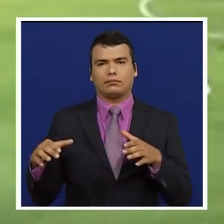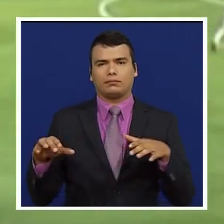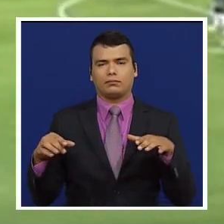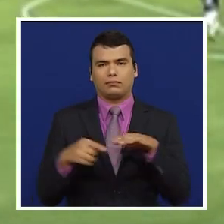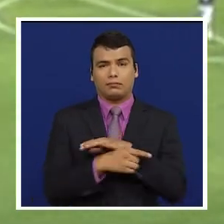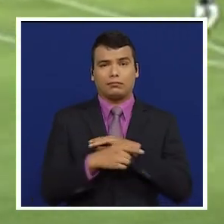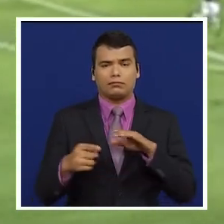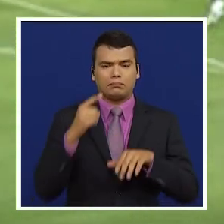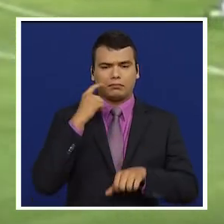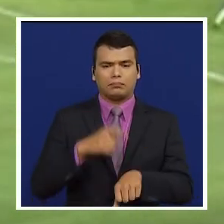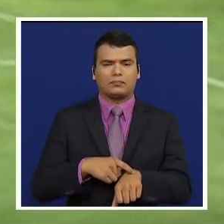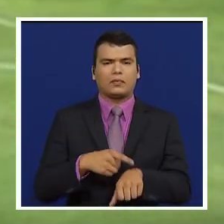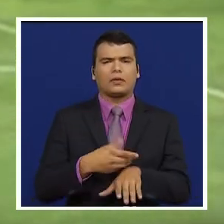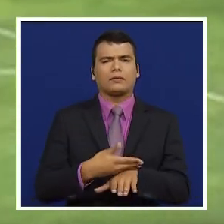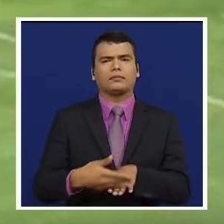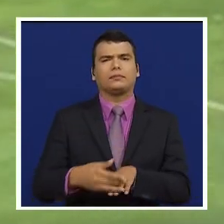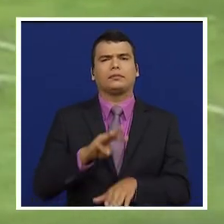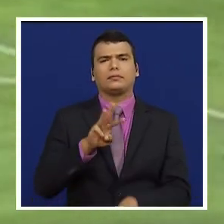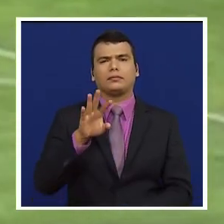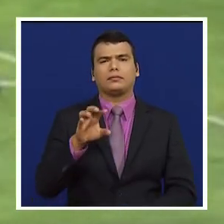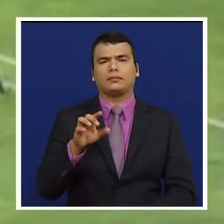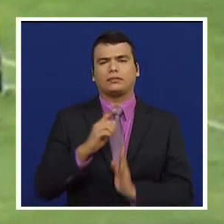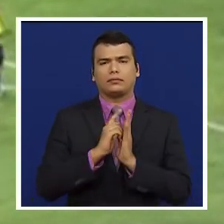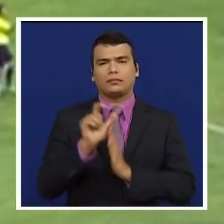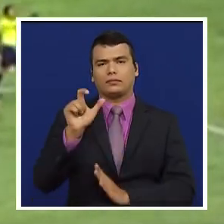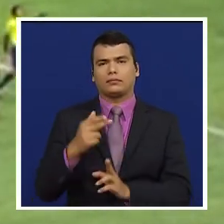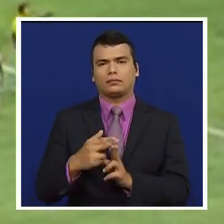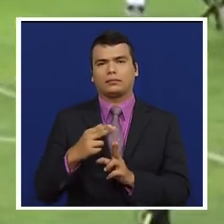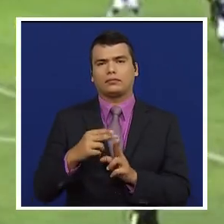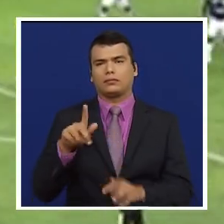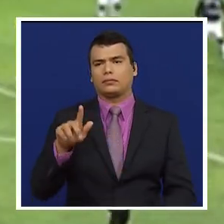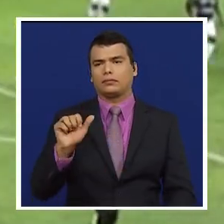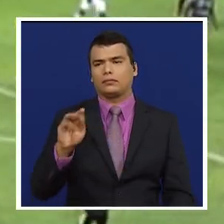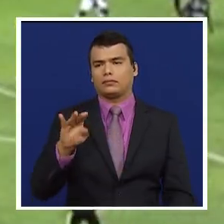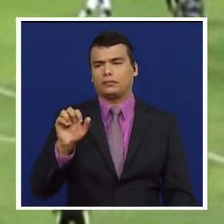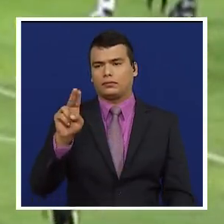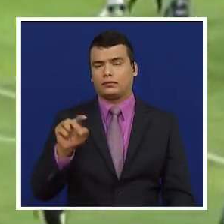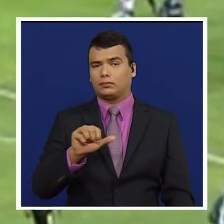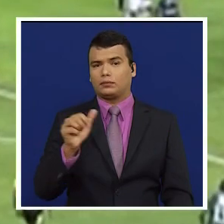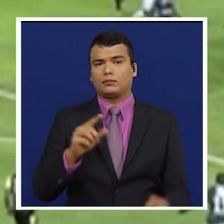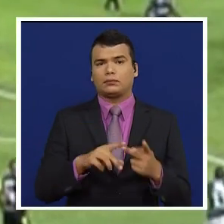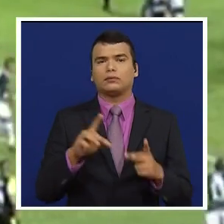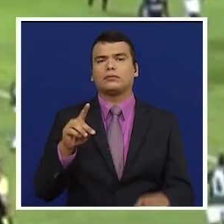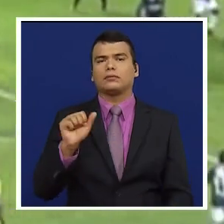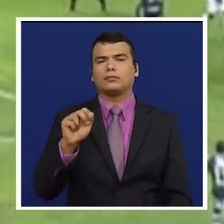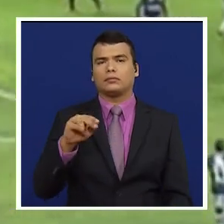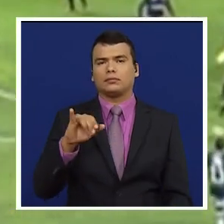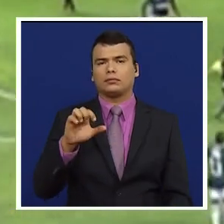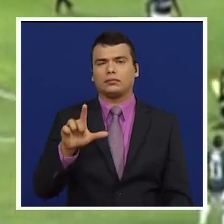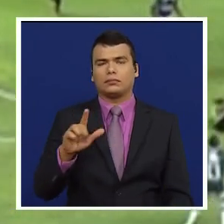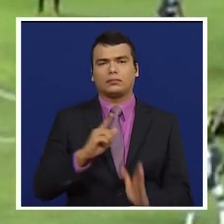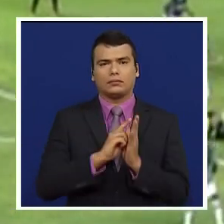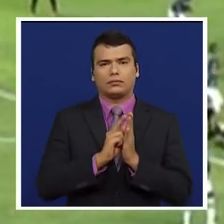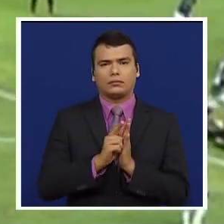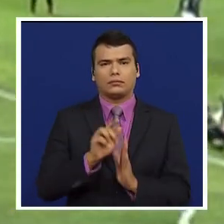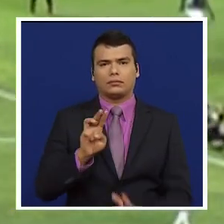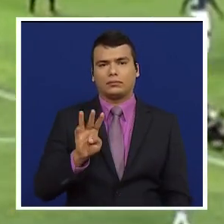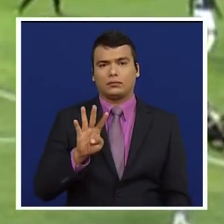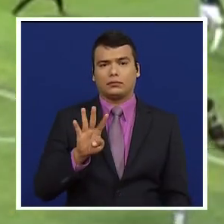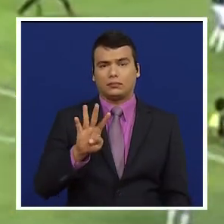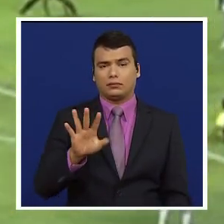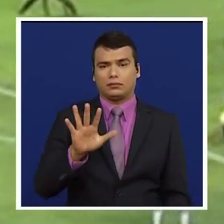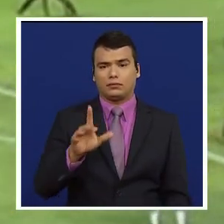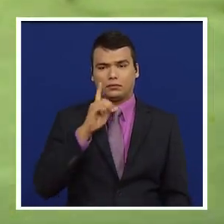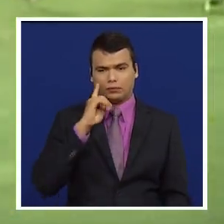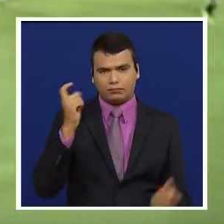última parte, a los 39 minutos por intermedio de Fabián Sambuesa y Daniel Giraldo a los 45, quienes inquietaron